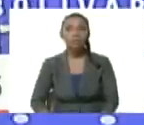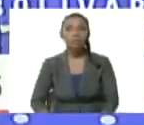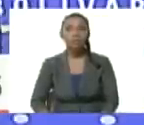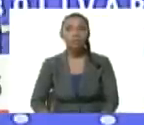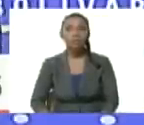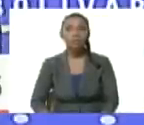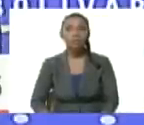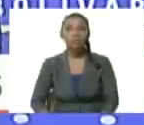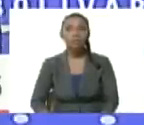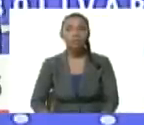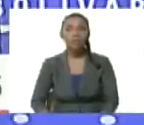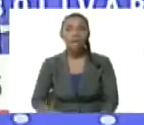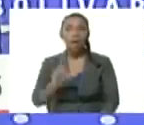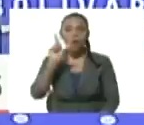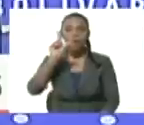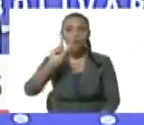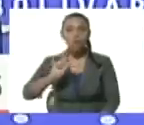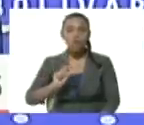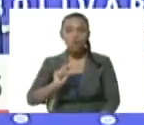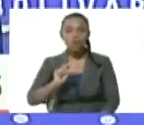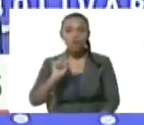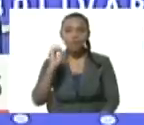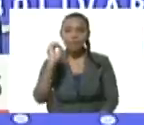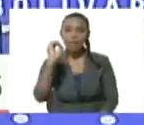Y reducir la evasión a cero.